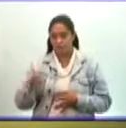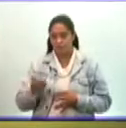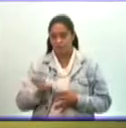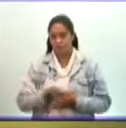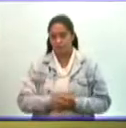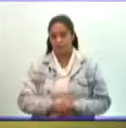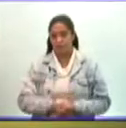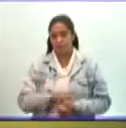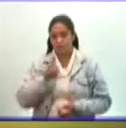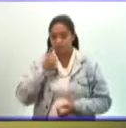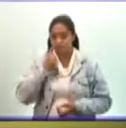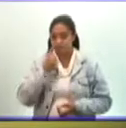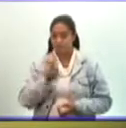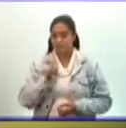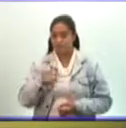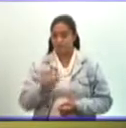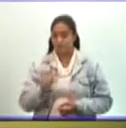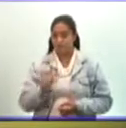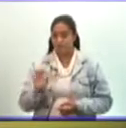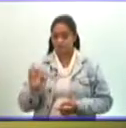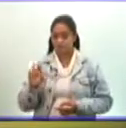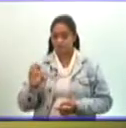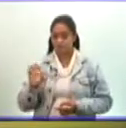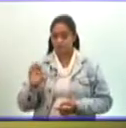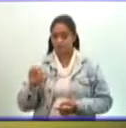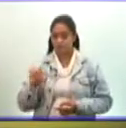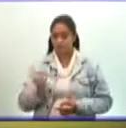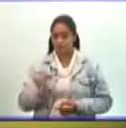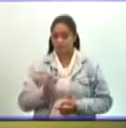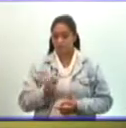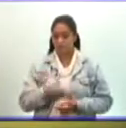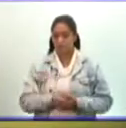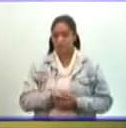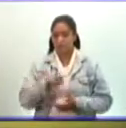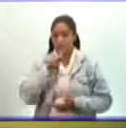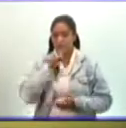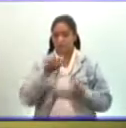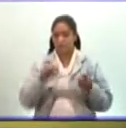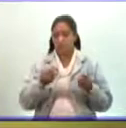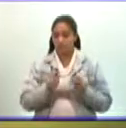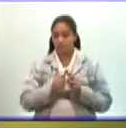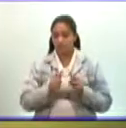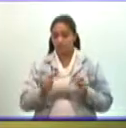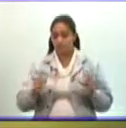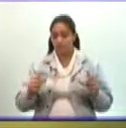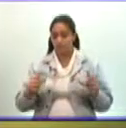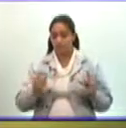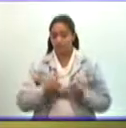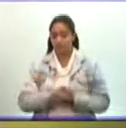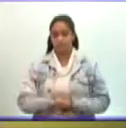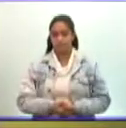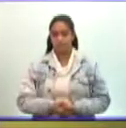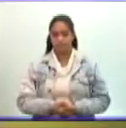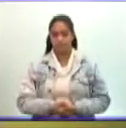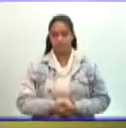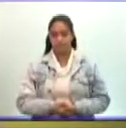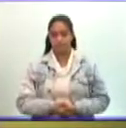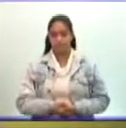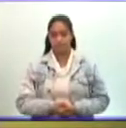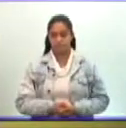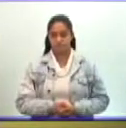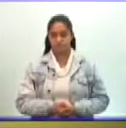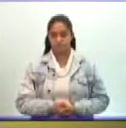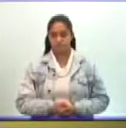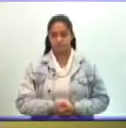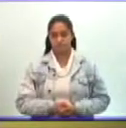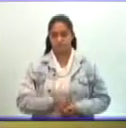percatado que este teorema te permite calcular la longitud de los segmentos? Pues este teorema